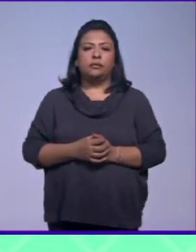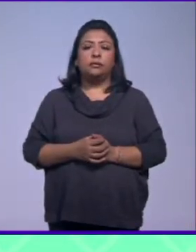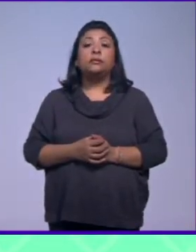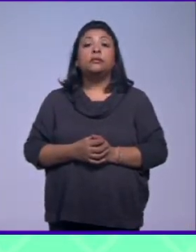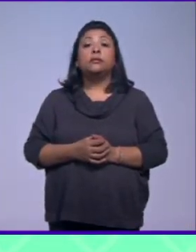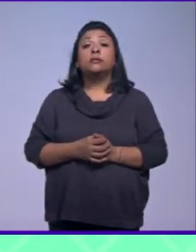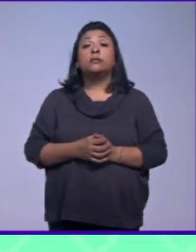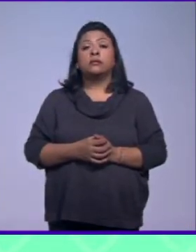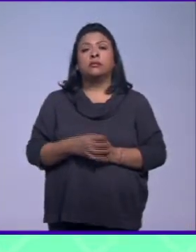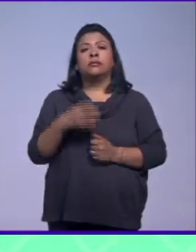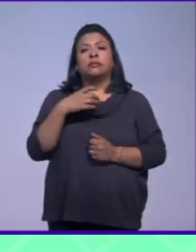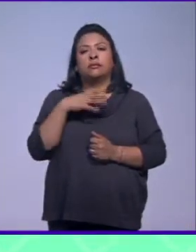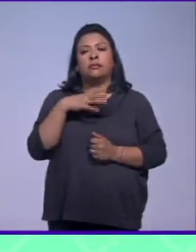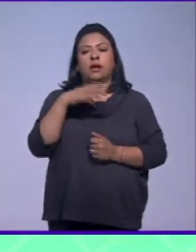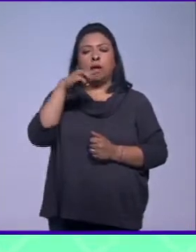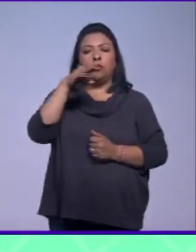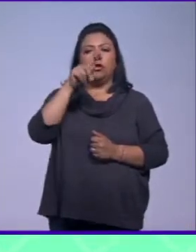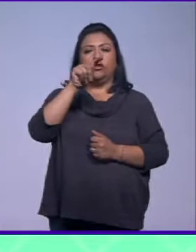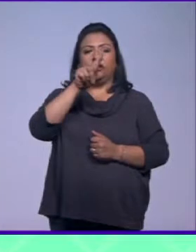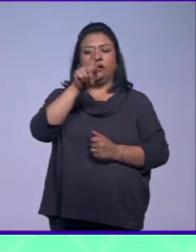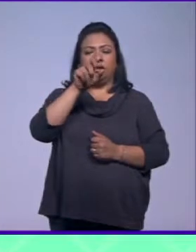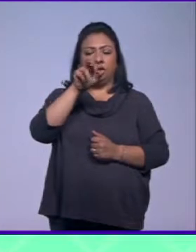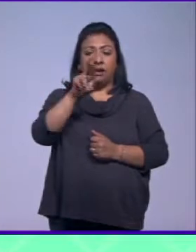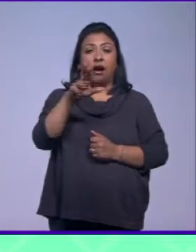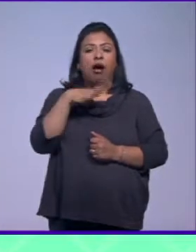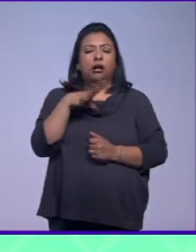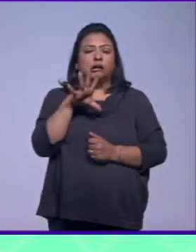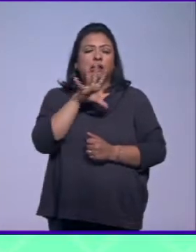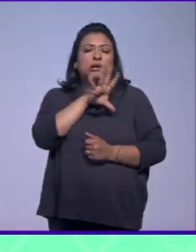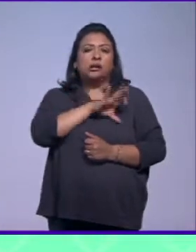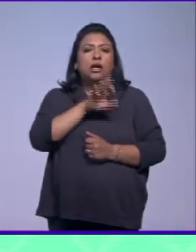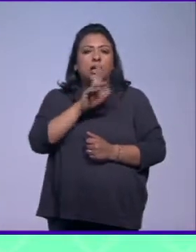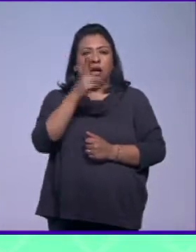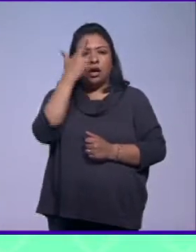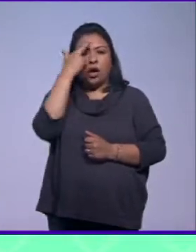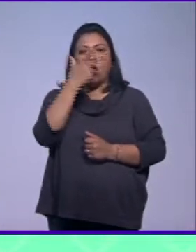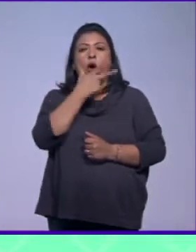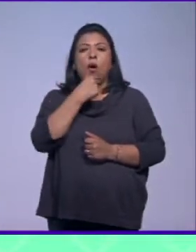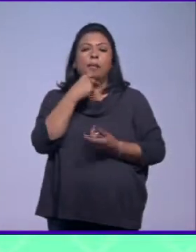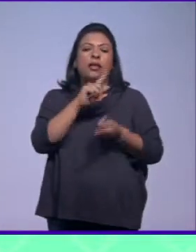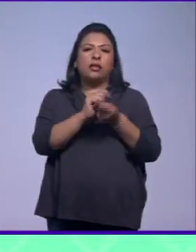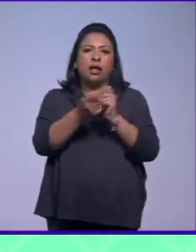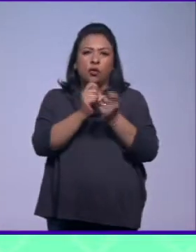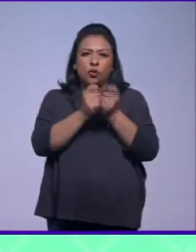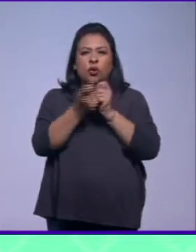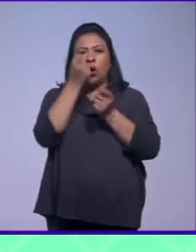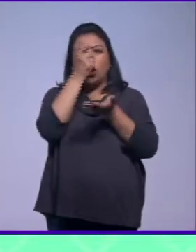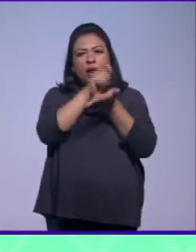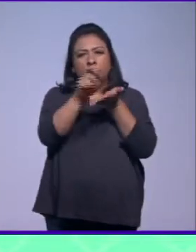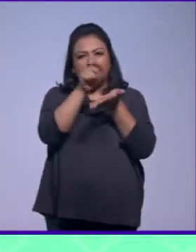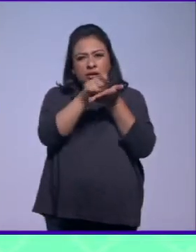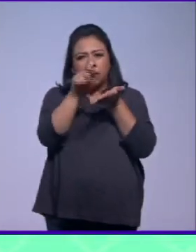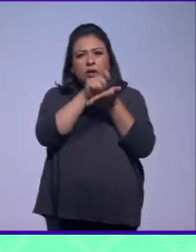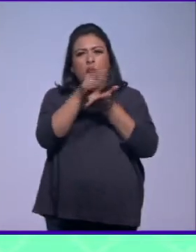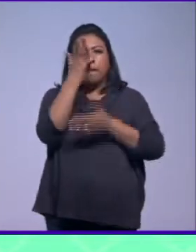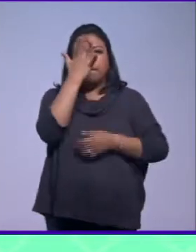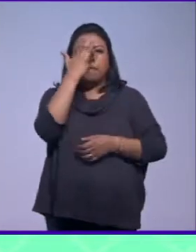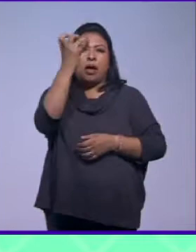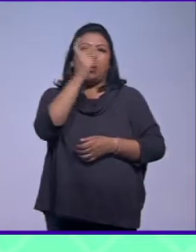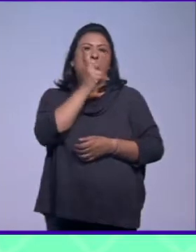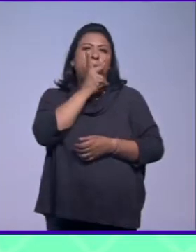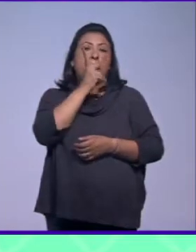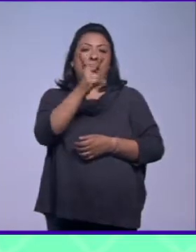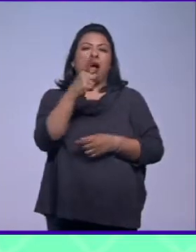con ópera de mozart una de sus aficiones fue recordado el diplomático el traductor el escritor el mago de la palabra